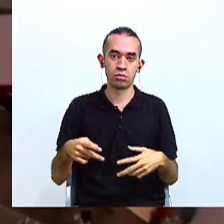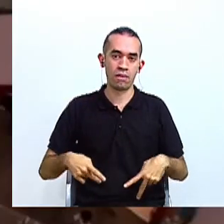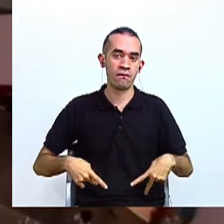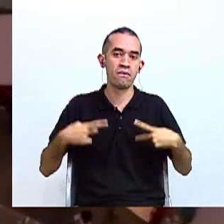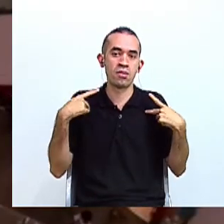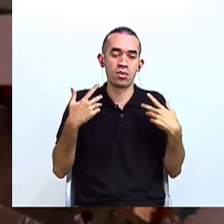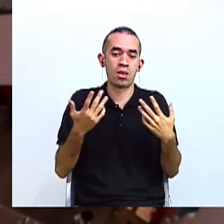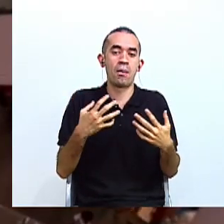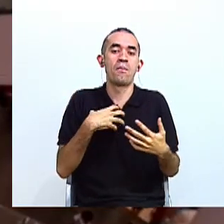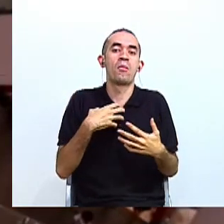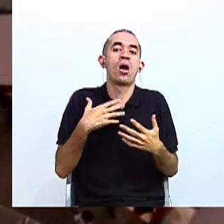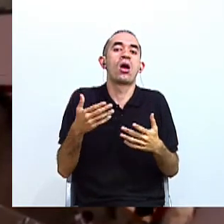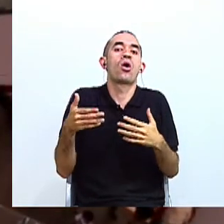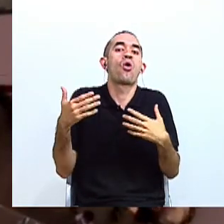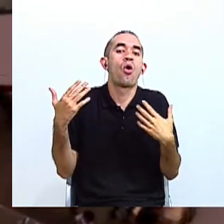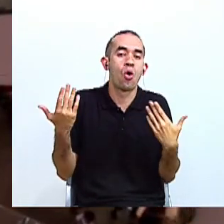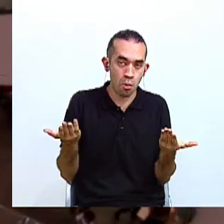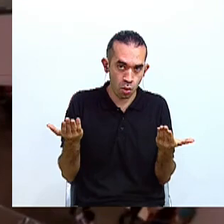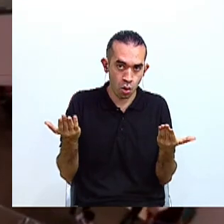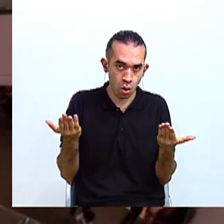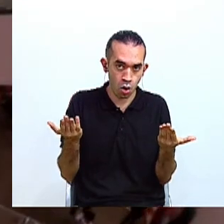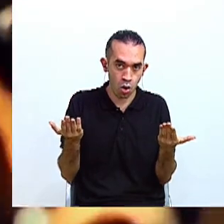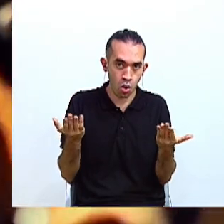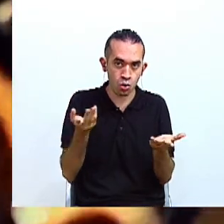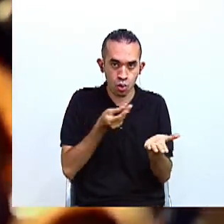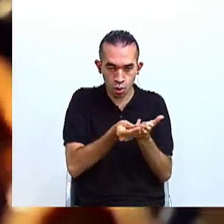vidas. Lo que consumimos.